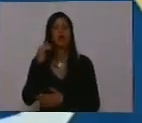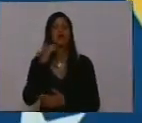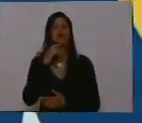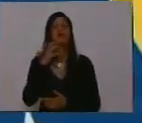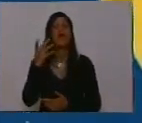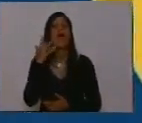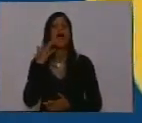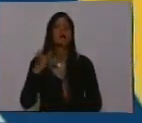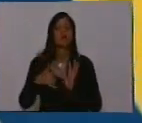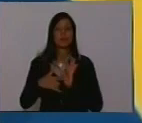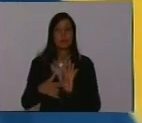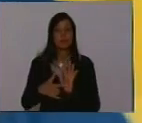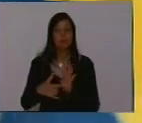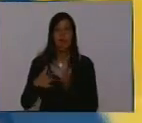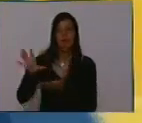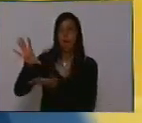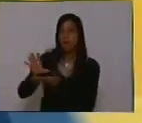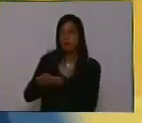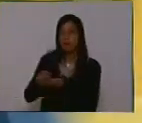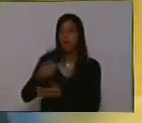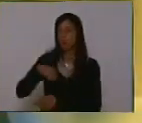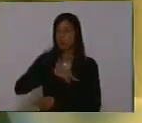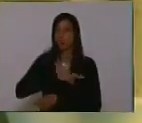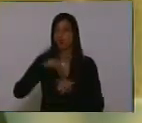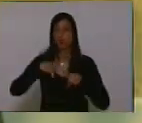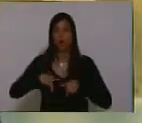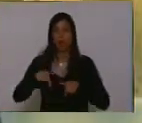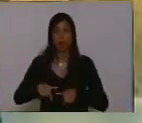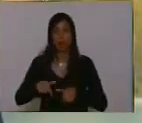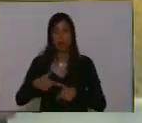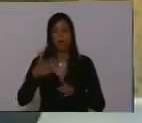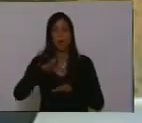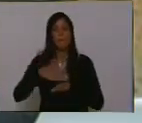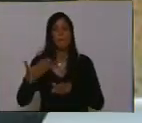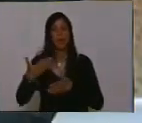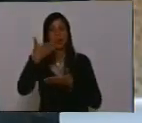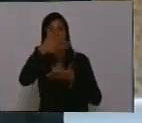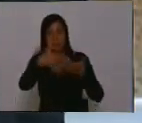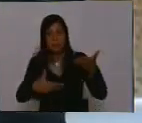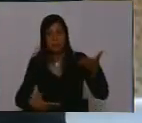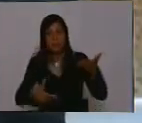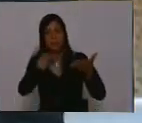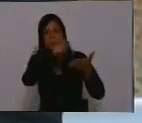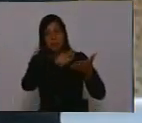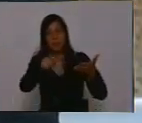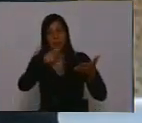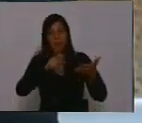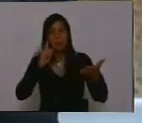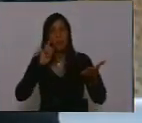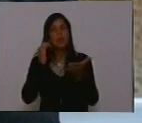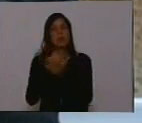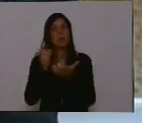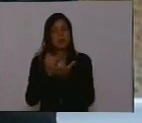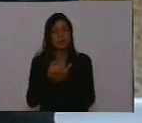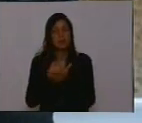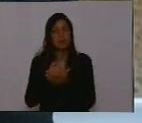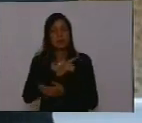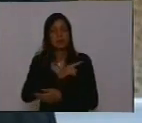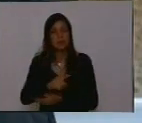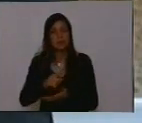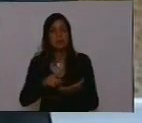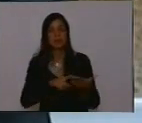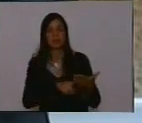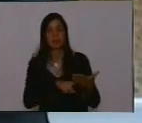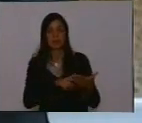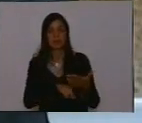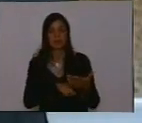es para este tiempo, porque en ese documento está que debe reducirse